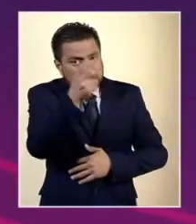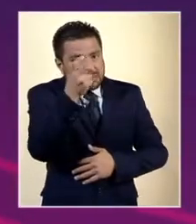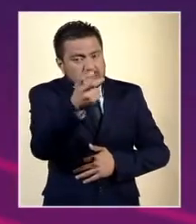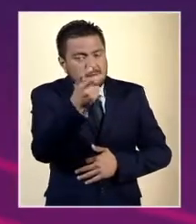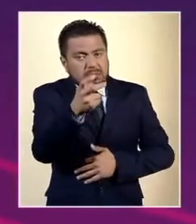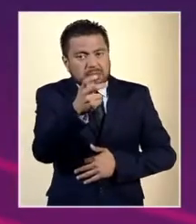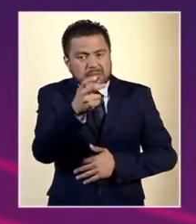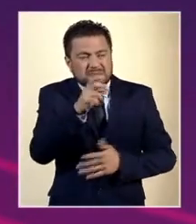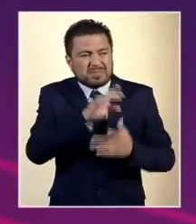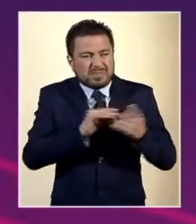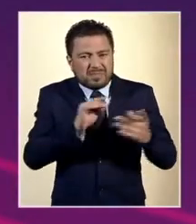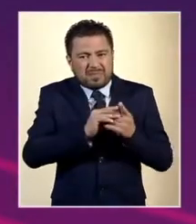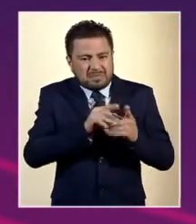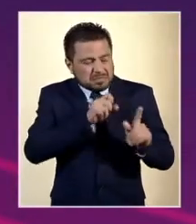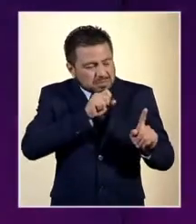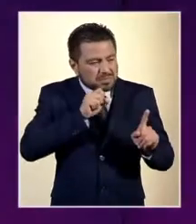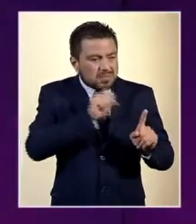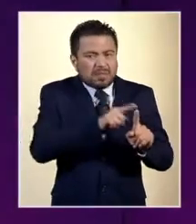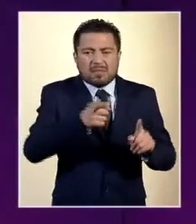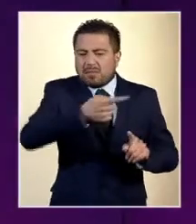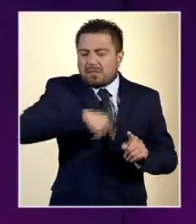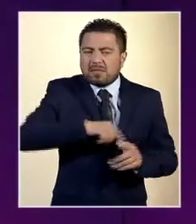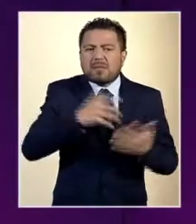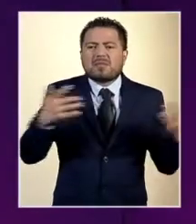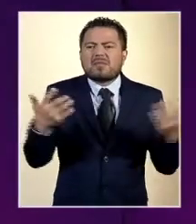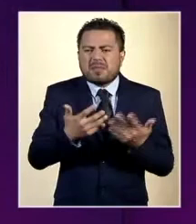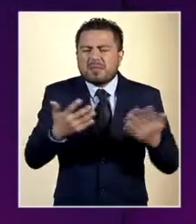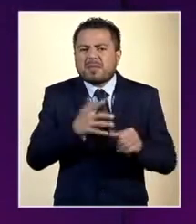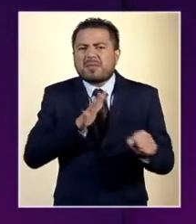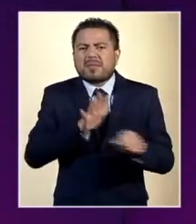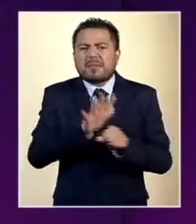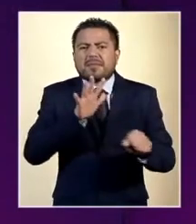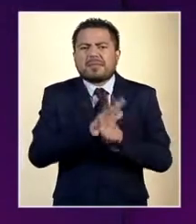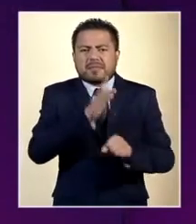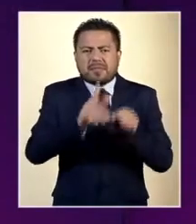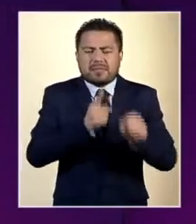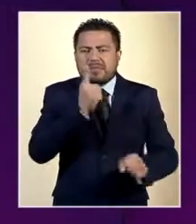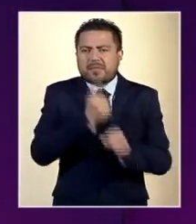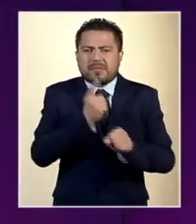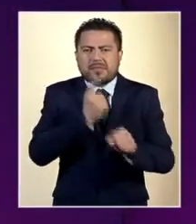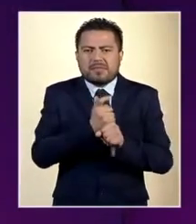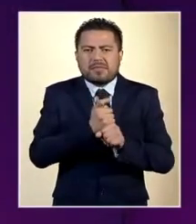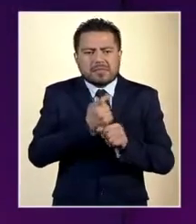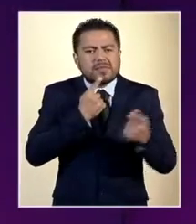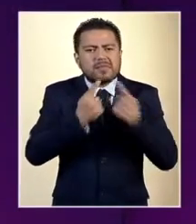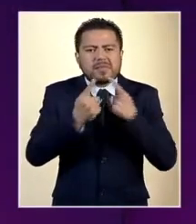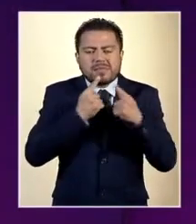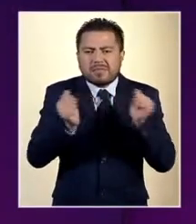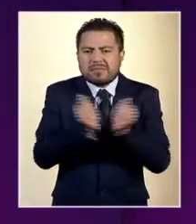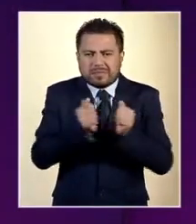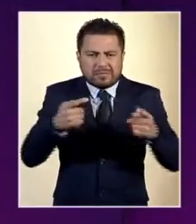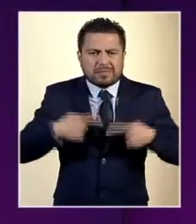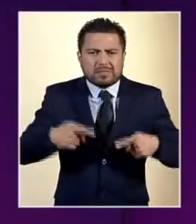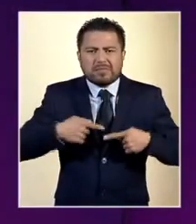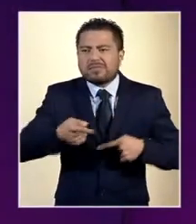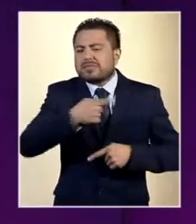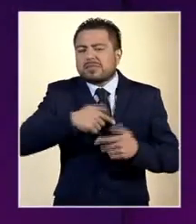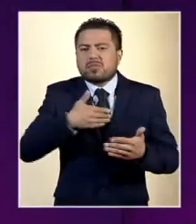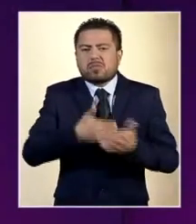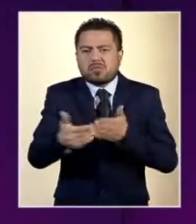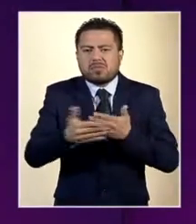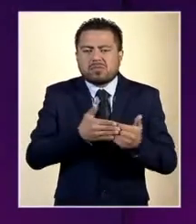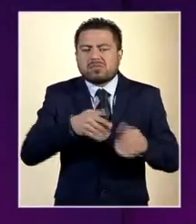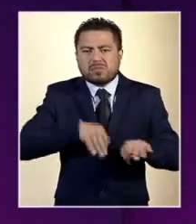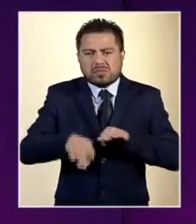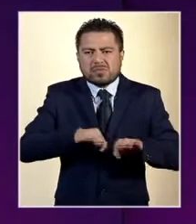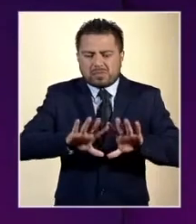precisamente lo que nosotros realizamos pues es primero pues abrir diálogo con las personas. Digo, nosotros pues tenemos un modelo en el cual